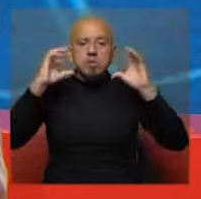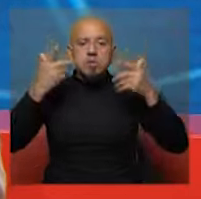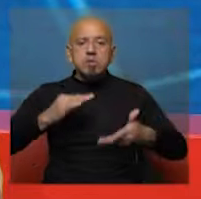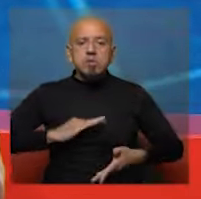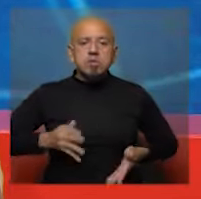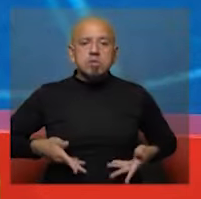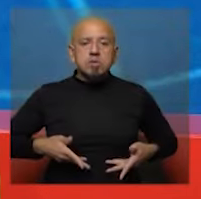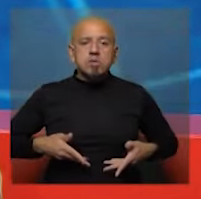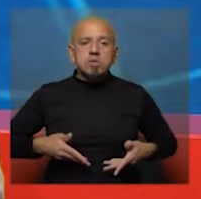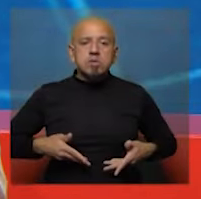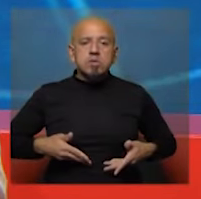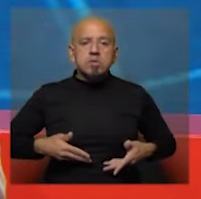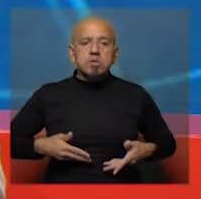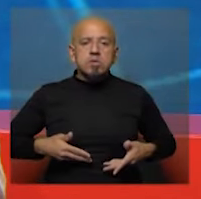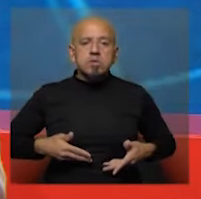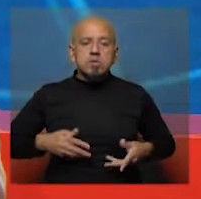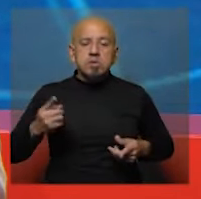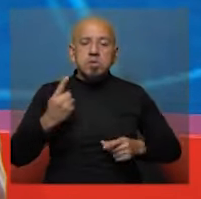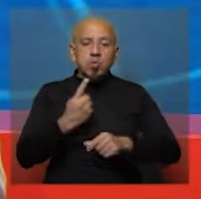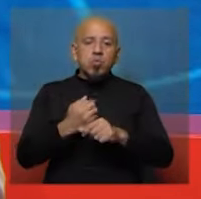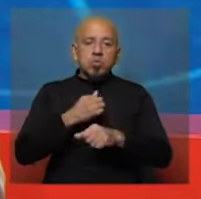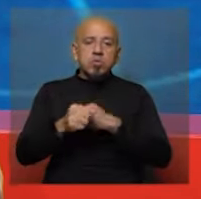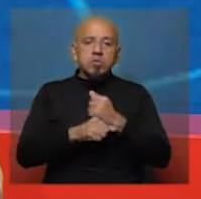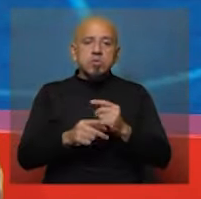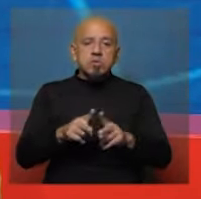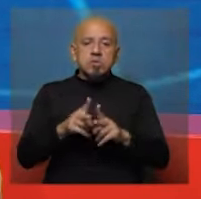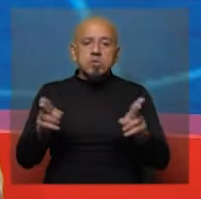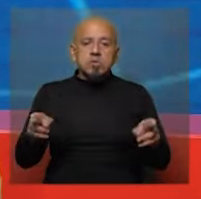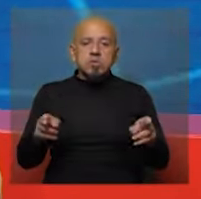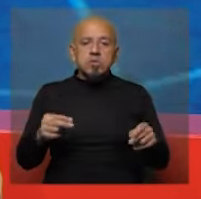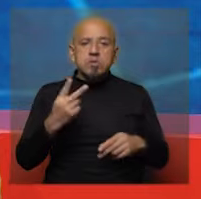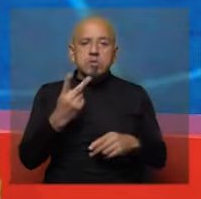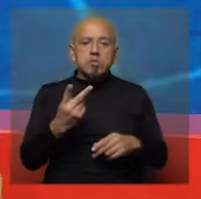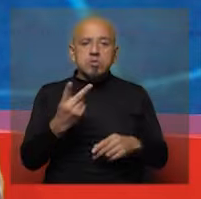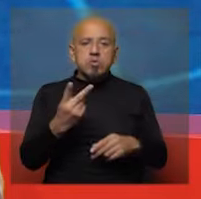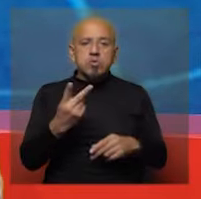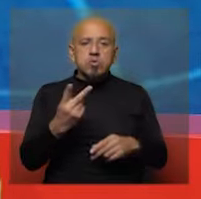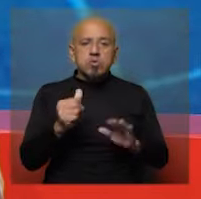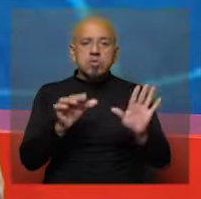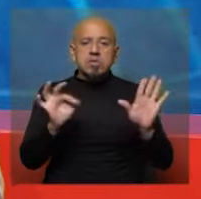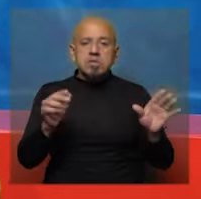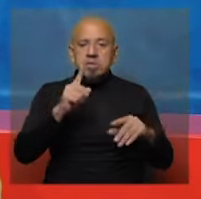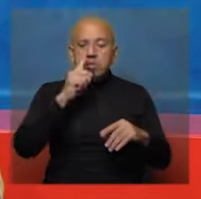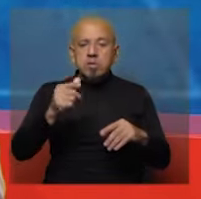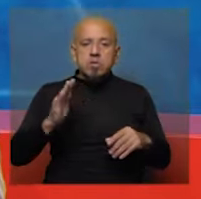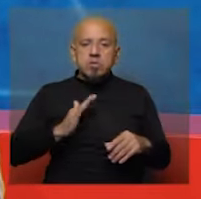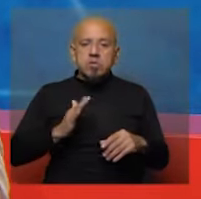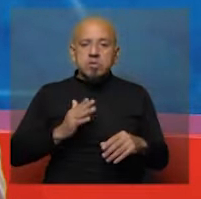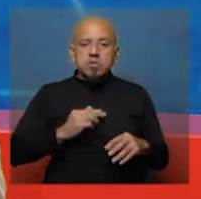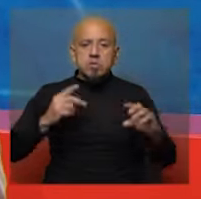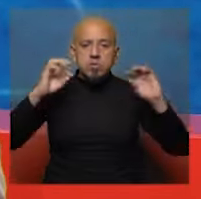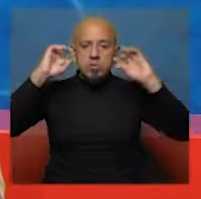indica que en el último año 2600 mujeres mayores de 15 años sufrieron